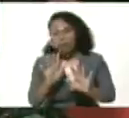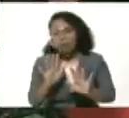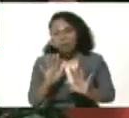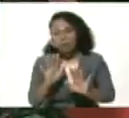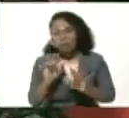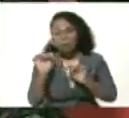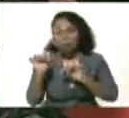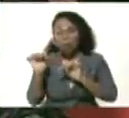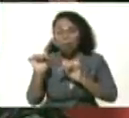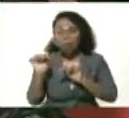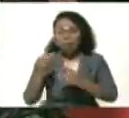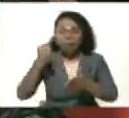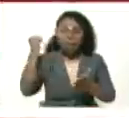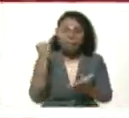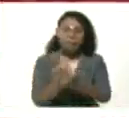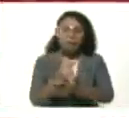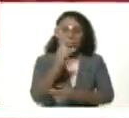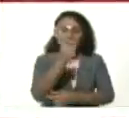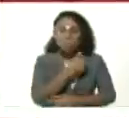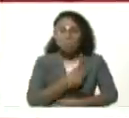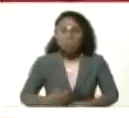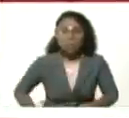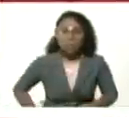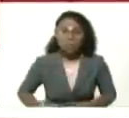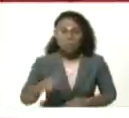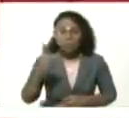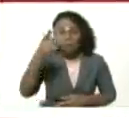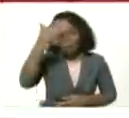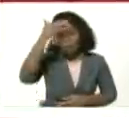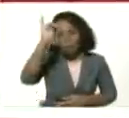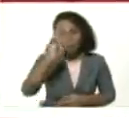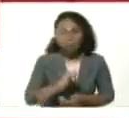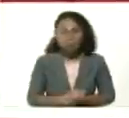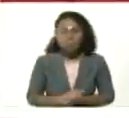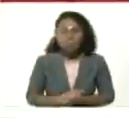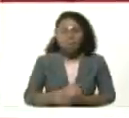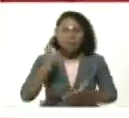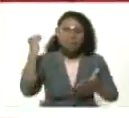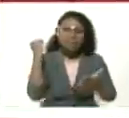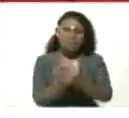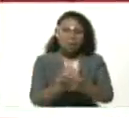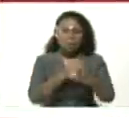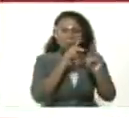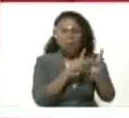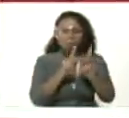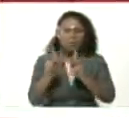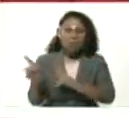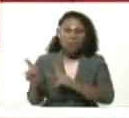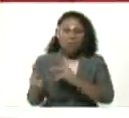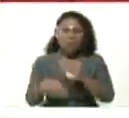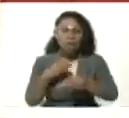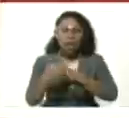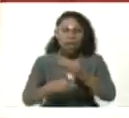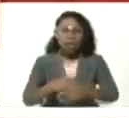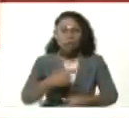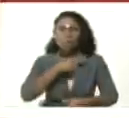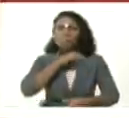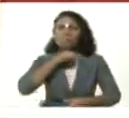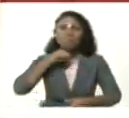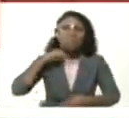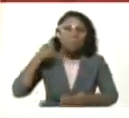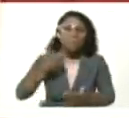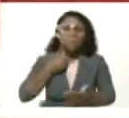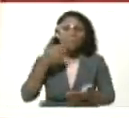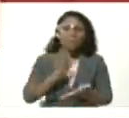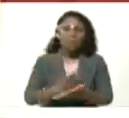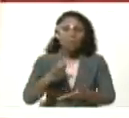asesinar a un presidente. Presidente de Haití. Asesinado, planificado y ejecutado desde el